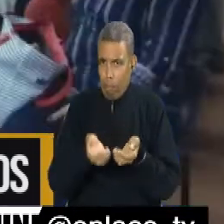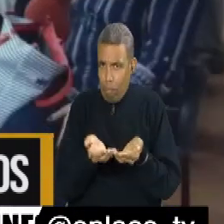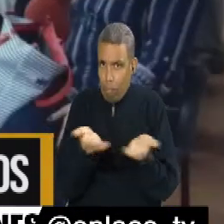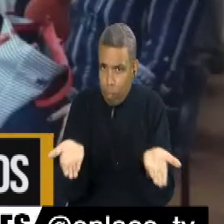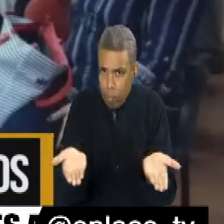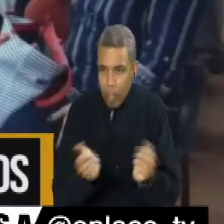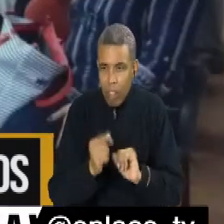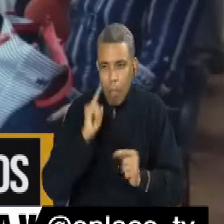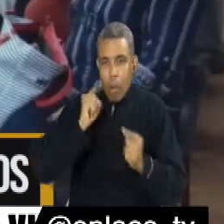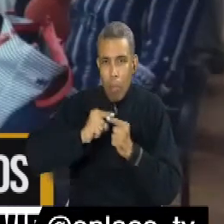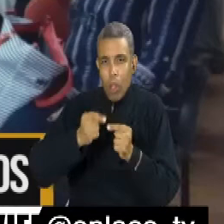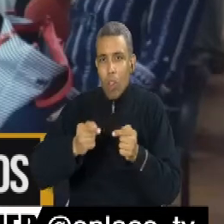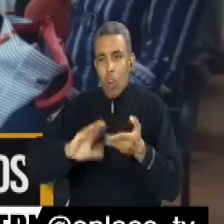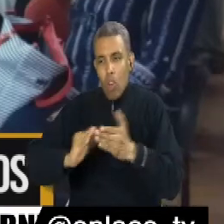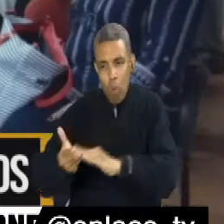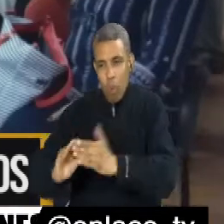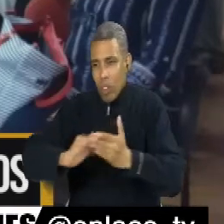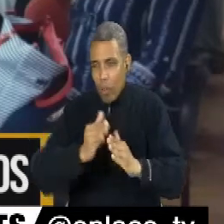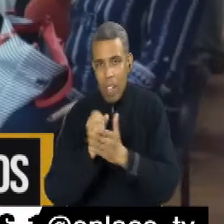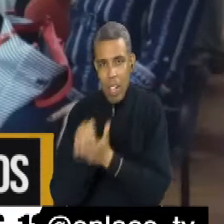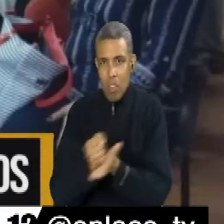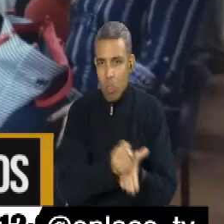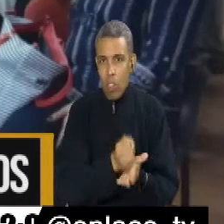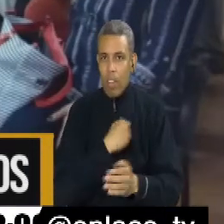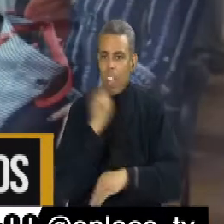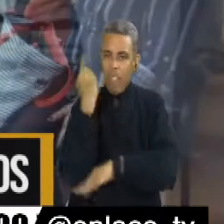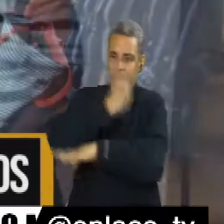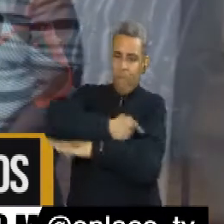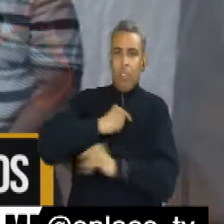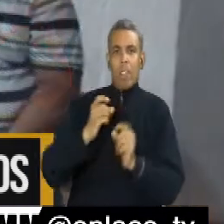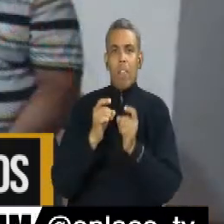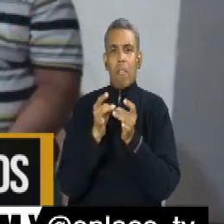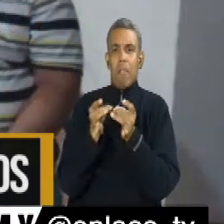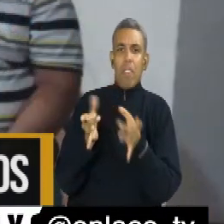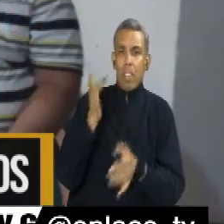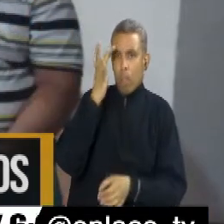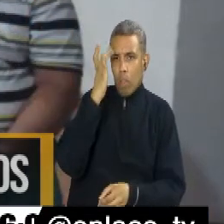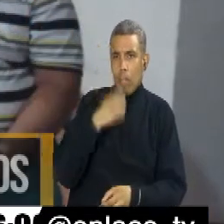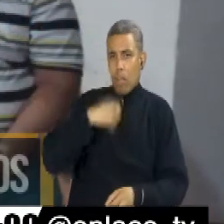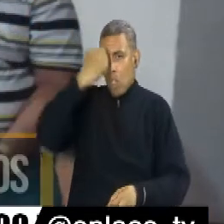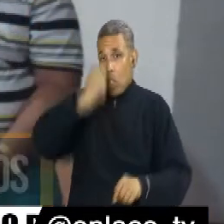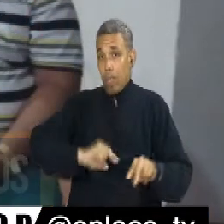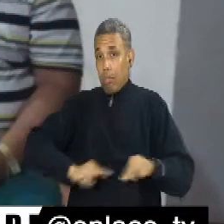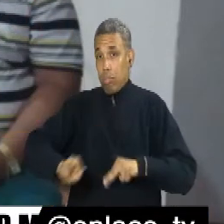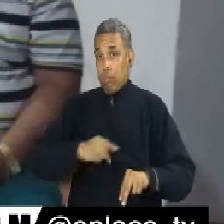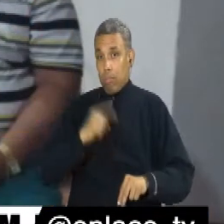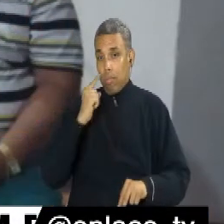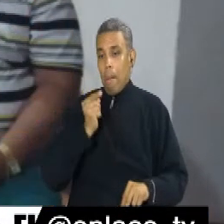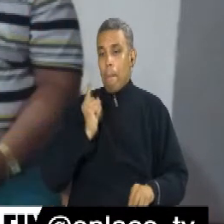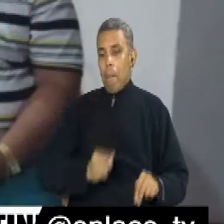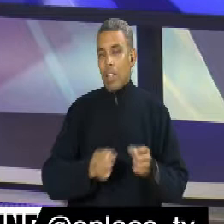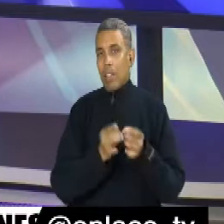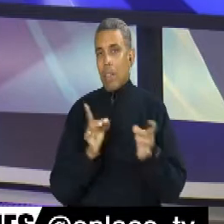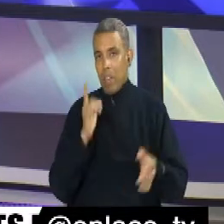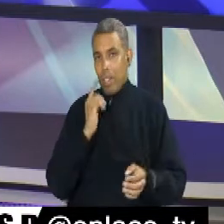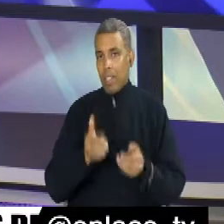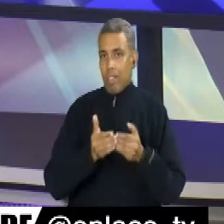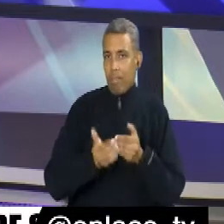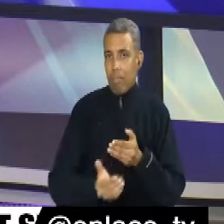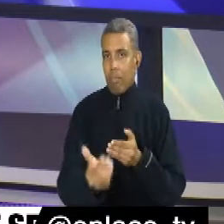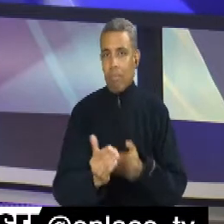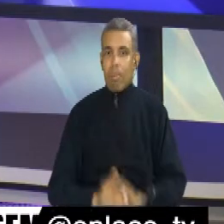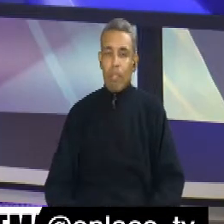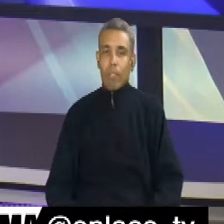comunidades. Esta fecha se toma como tal por la creación en la misma de la Superintendencia de Servicios Públicos Domiciliarios en Colombia.